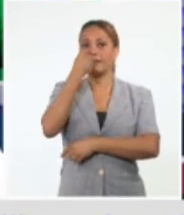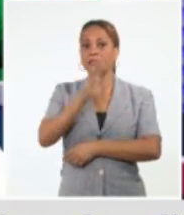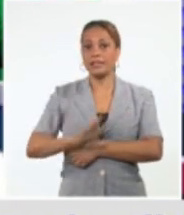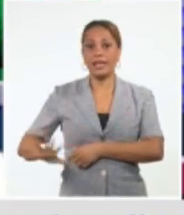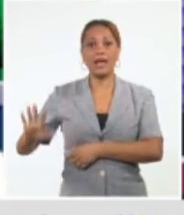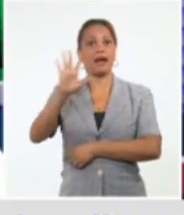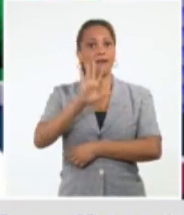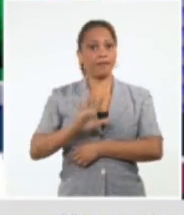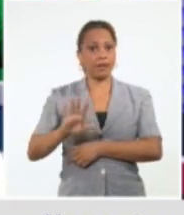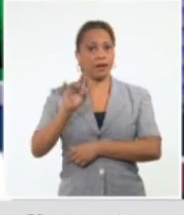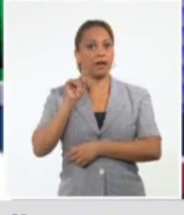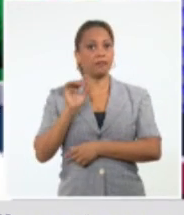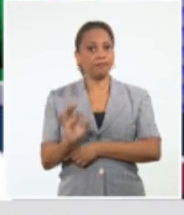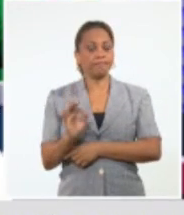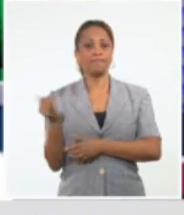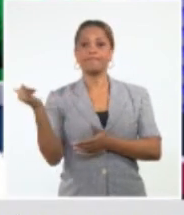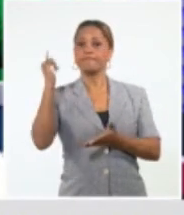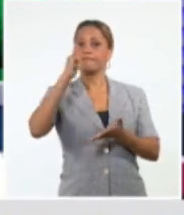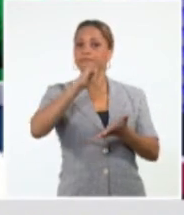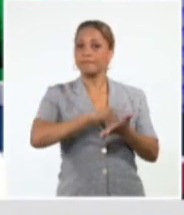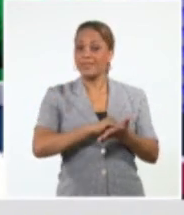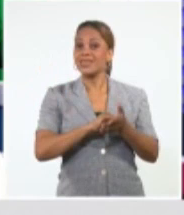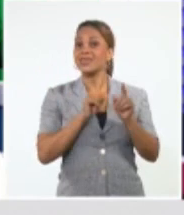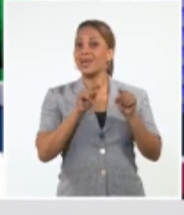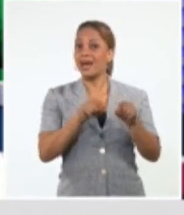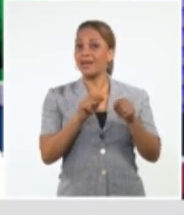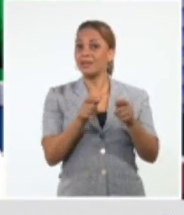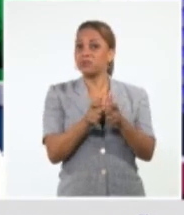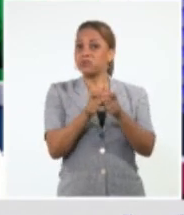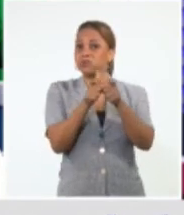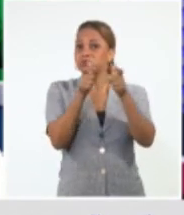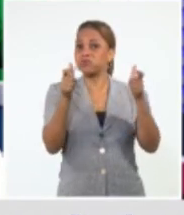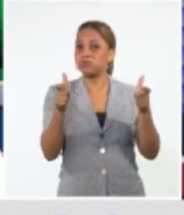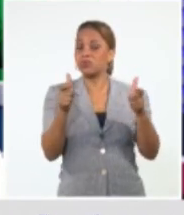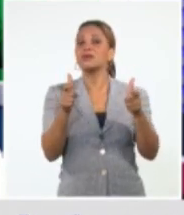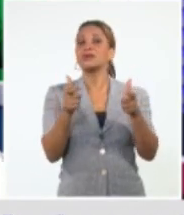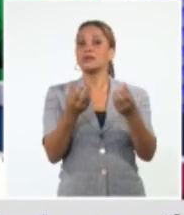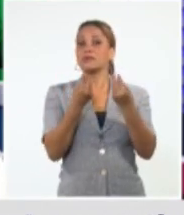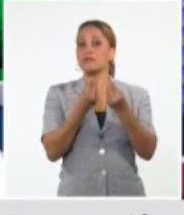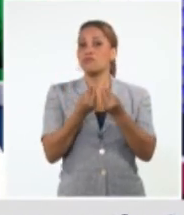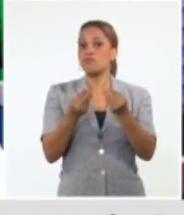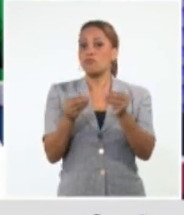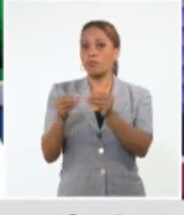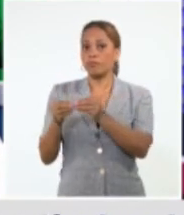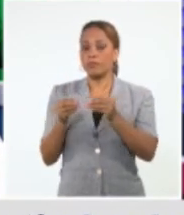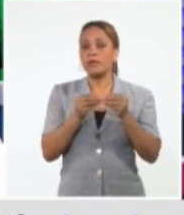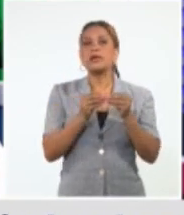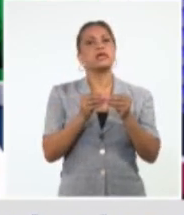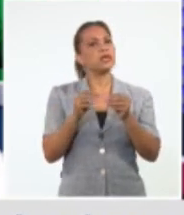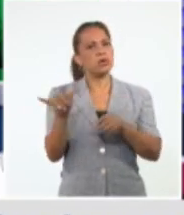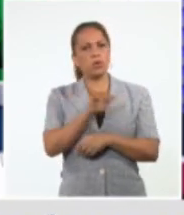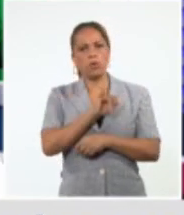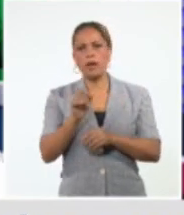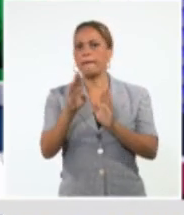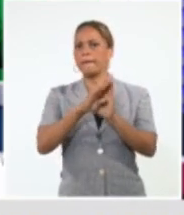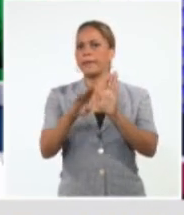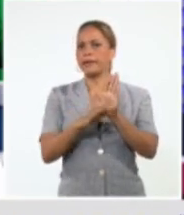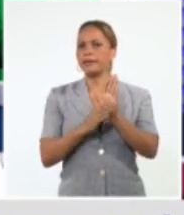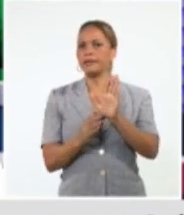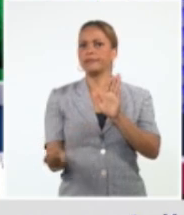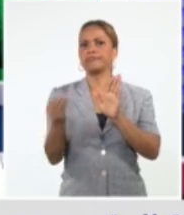subsahariana, que es un número importante de países, se aplicarán las mismas medidas con